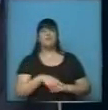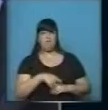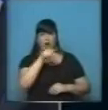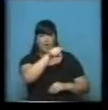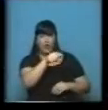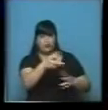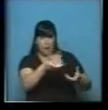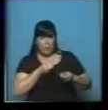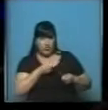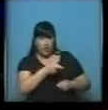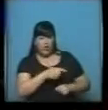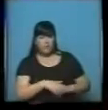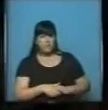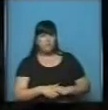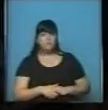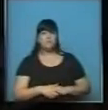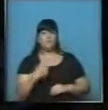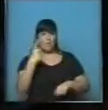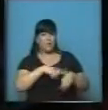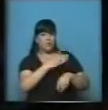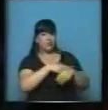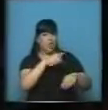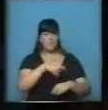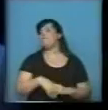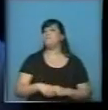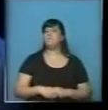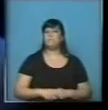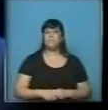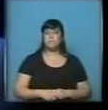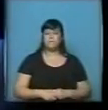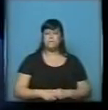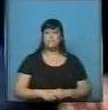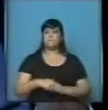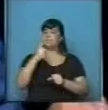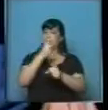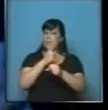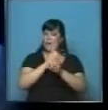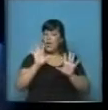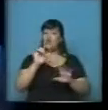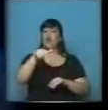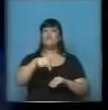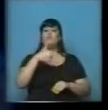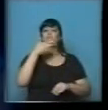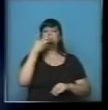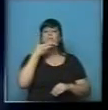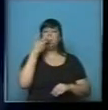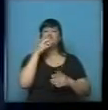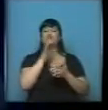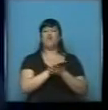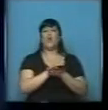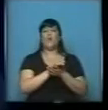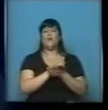nos vas a acompañar. Su minuto, candidato Scioli. En primer lugar, como se trata también de